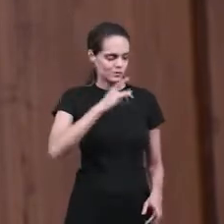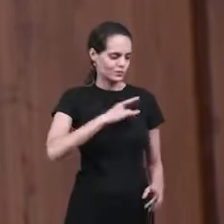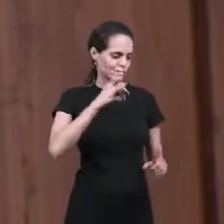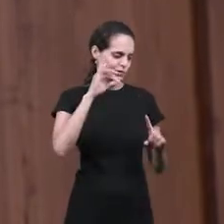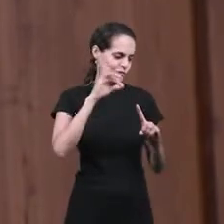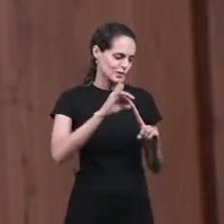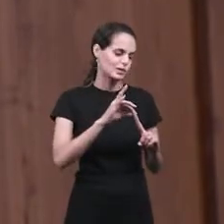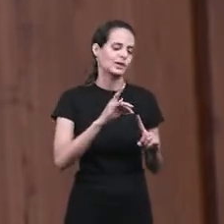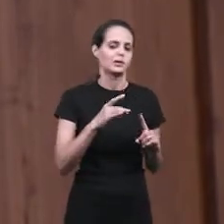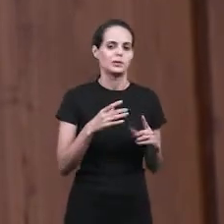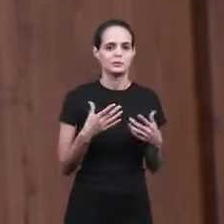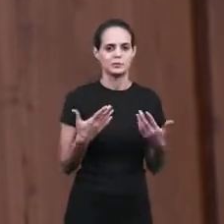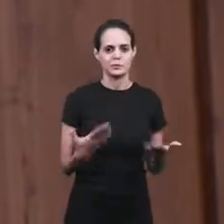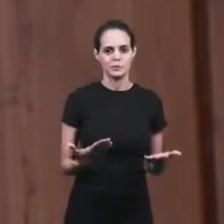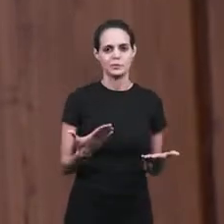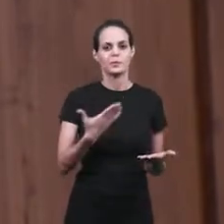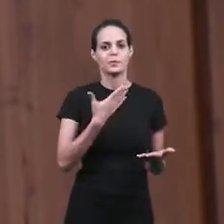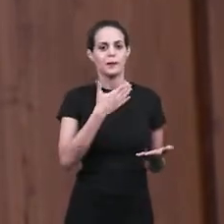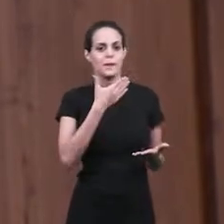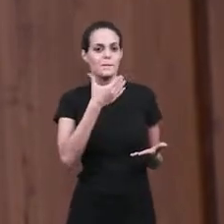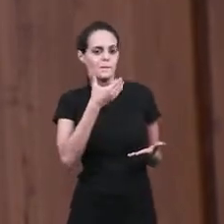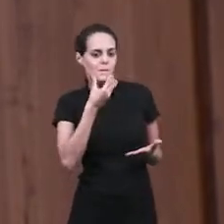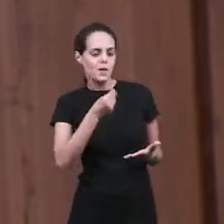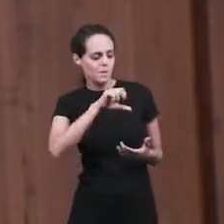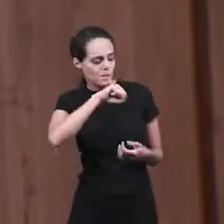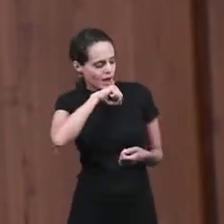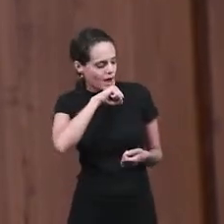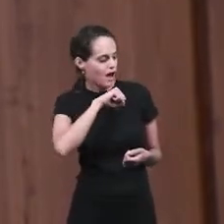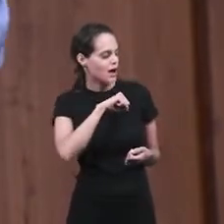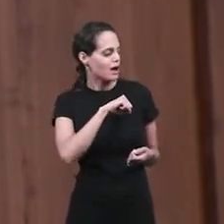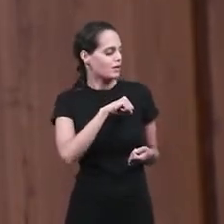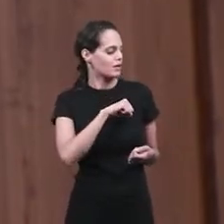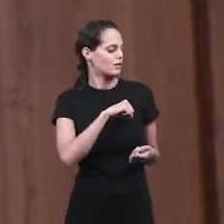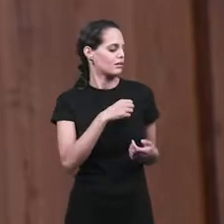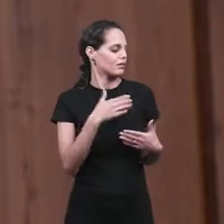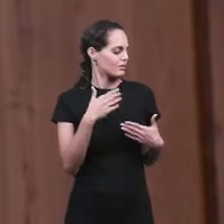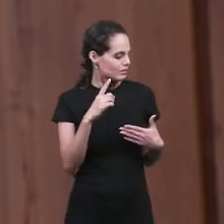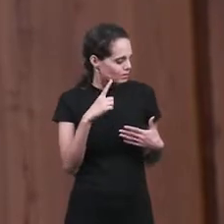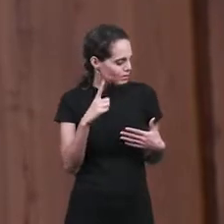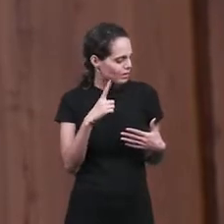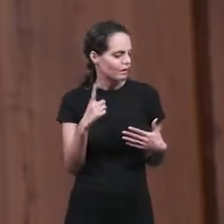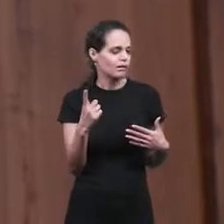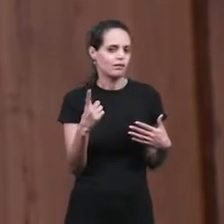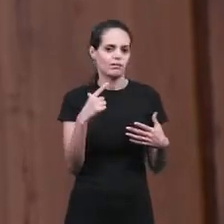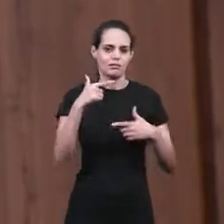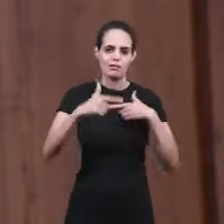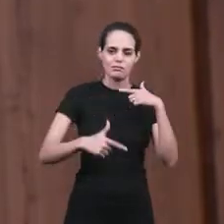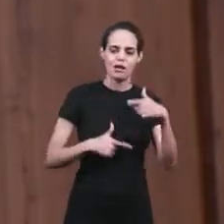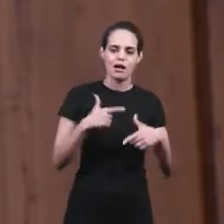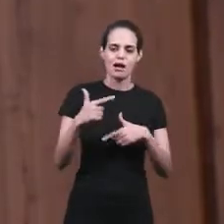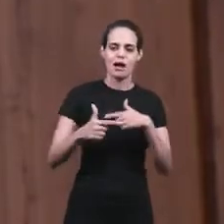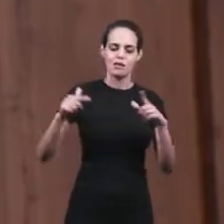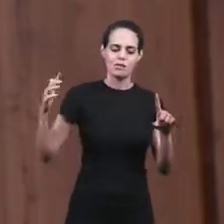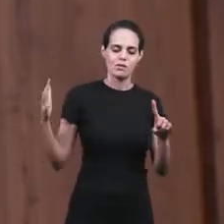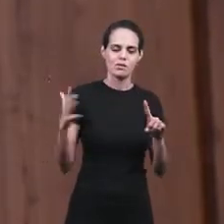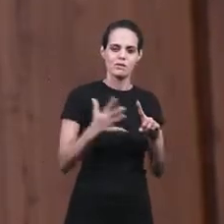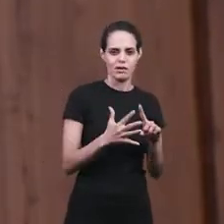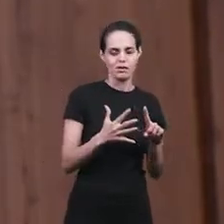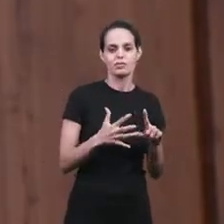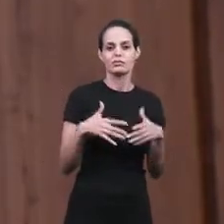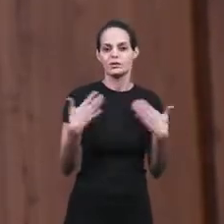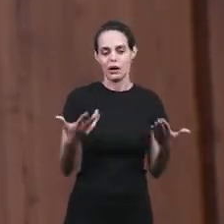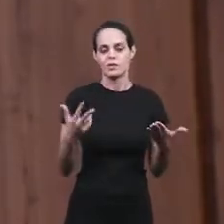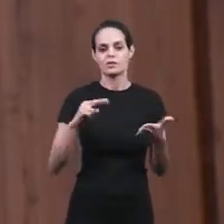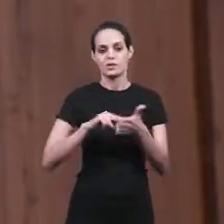experiencia con Dios, eso es un recordatorio, es un testimonio para este mundo que nosotros tenemos un Dios que es vivo y que